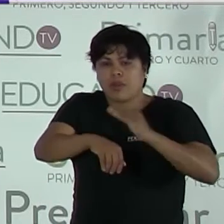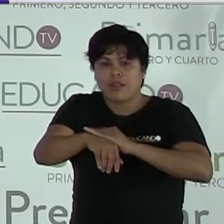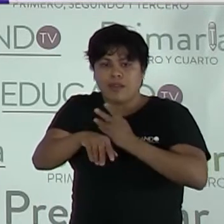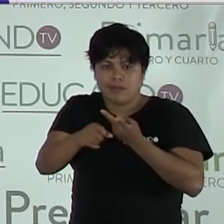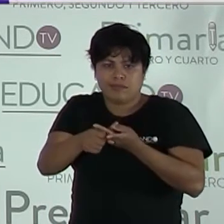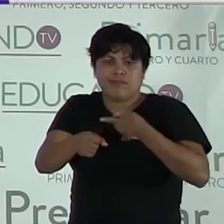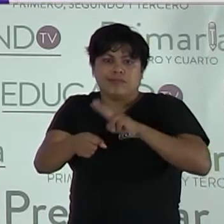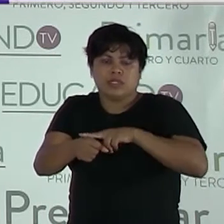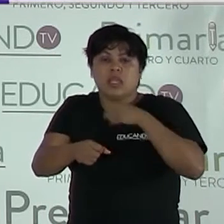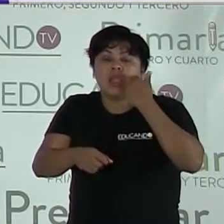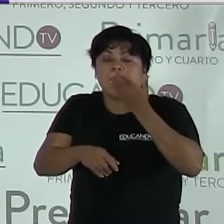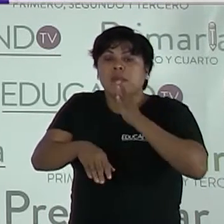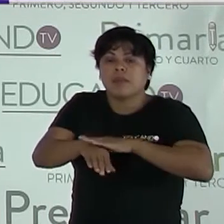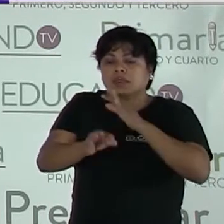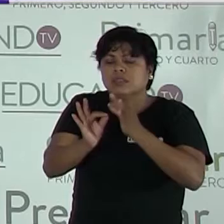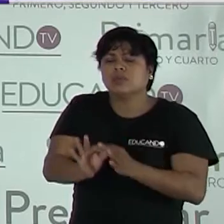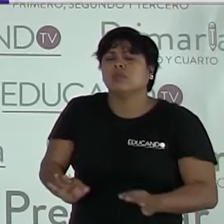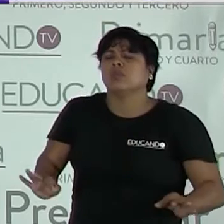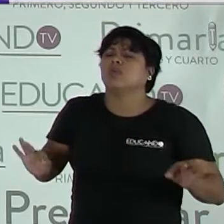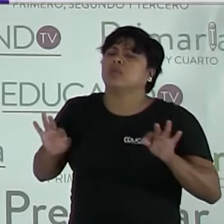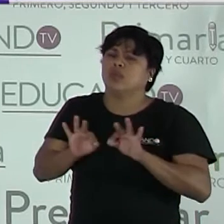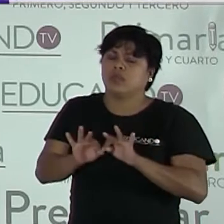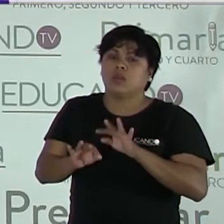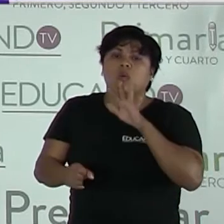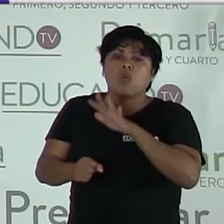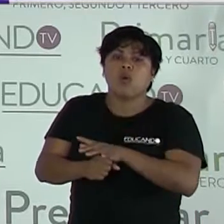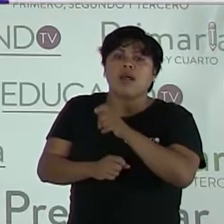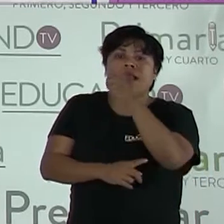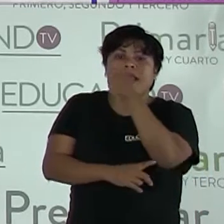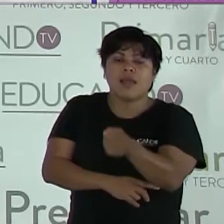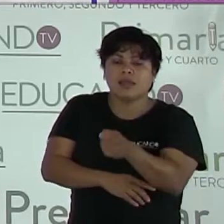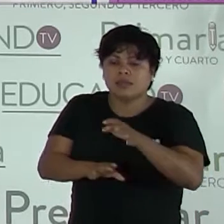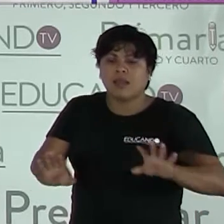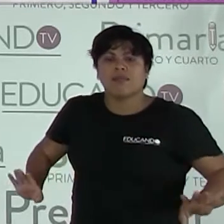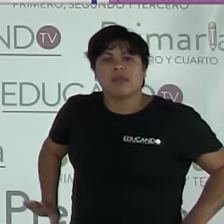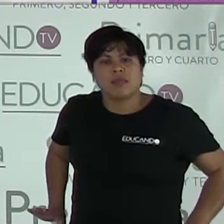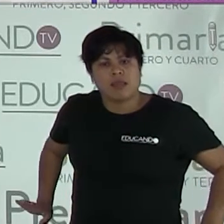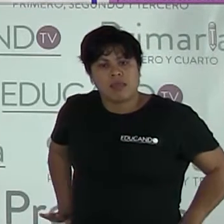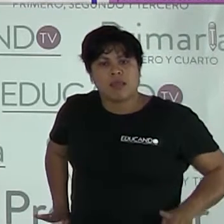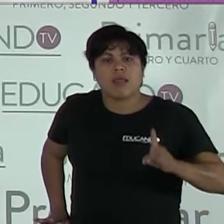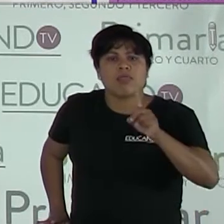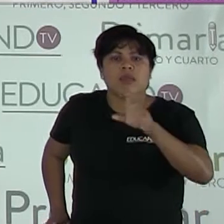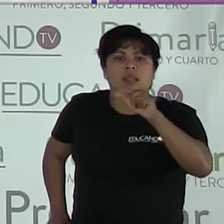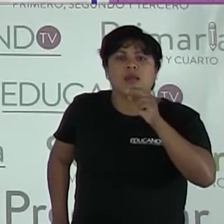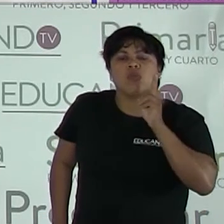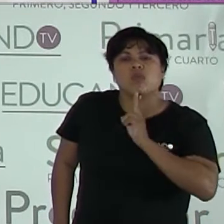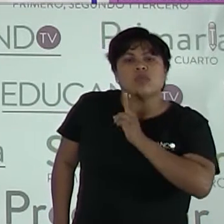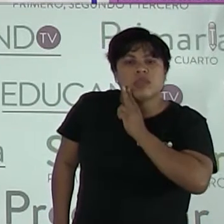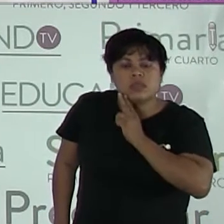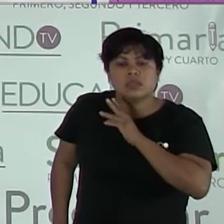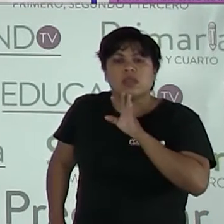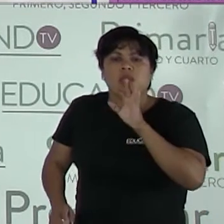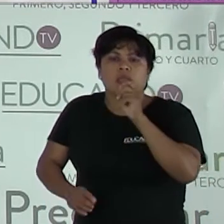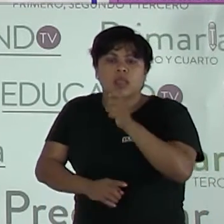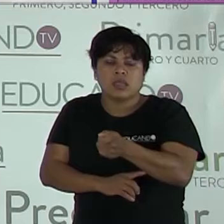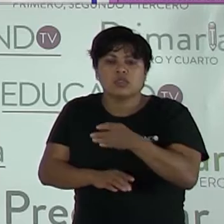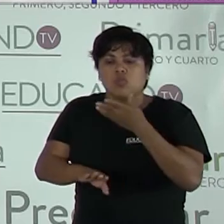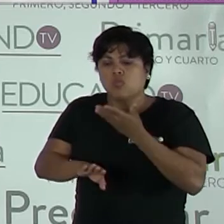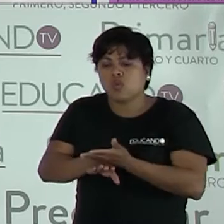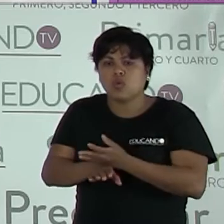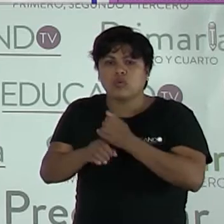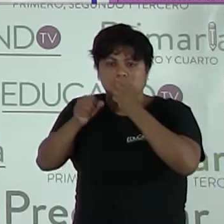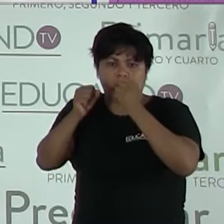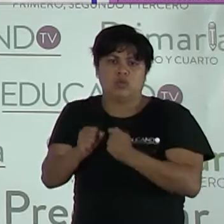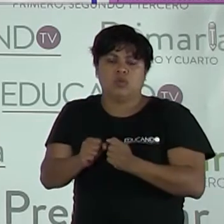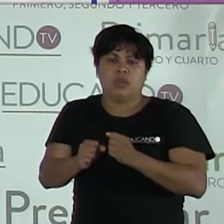agregar algo que es importante. ¿Cuáles son las características de la noticia de forma